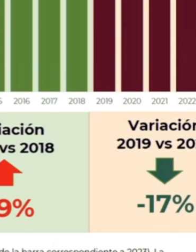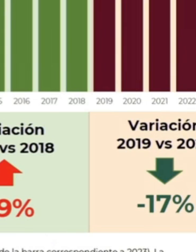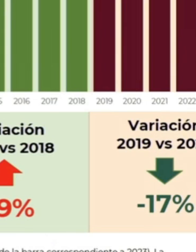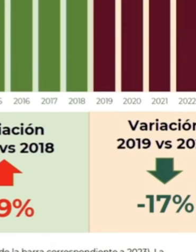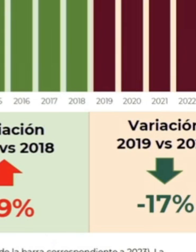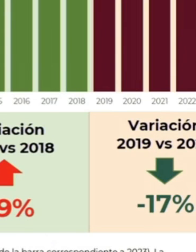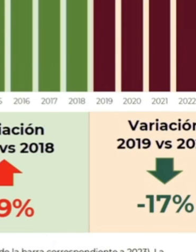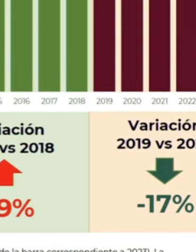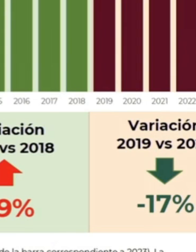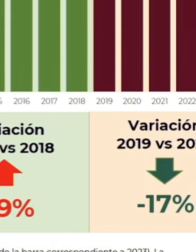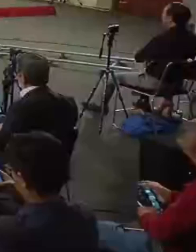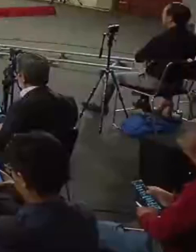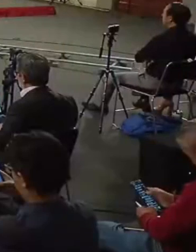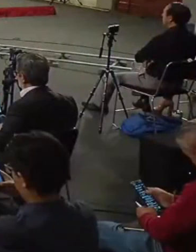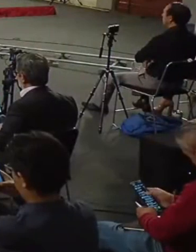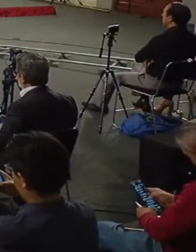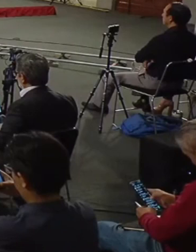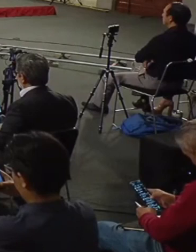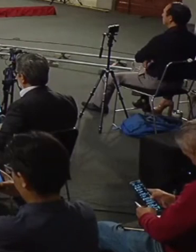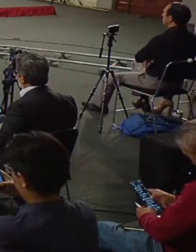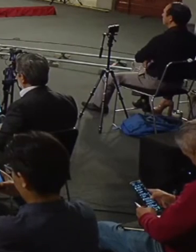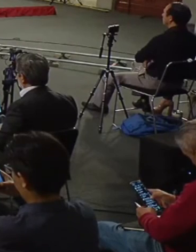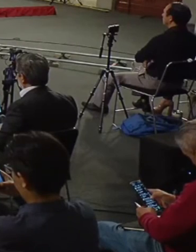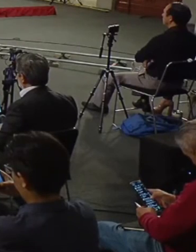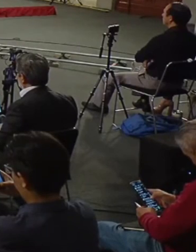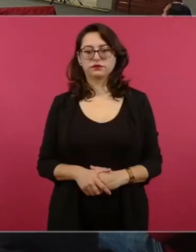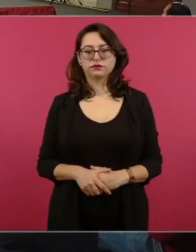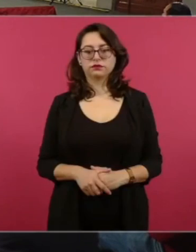cuando una autoridad utiliza la violencia,